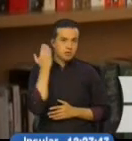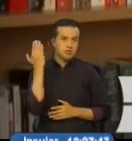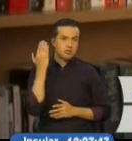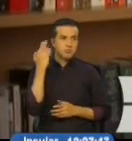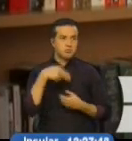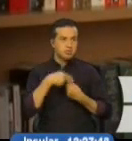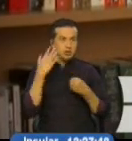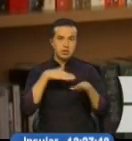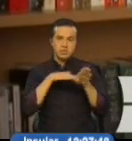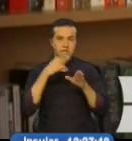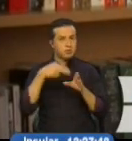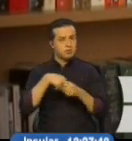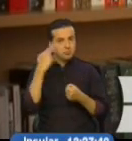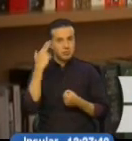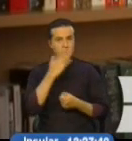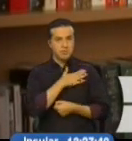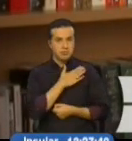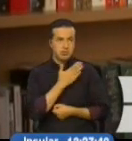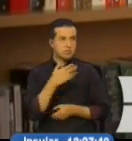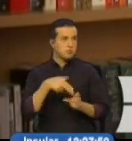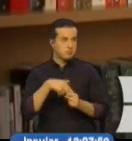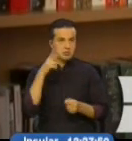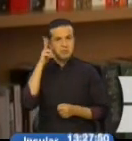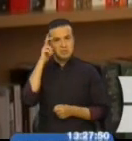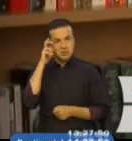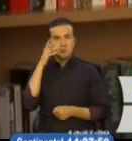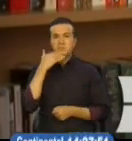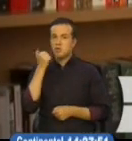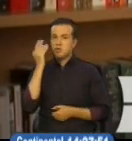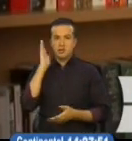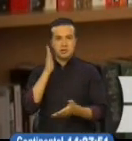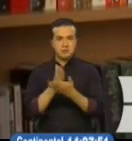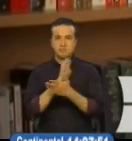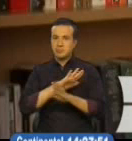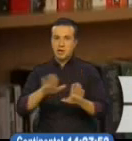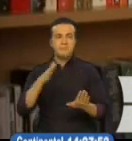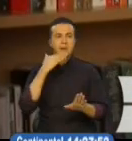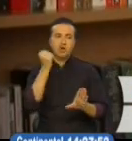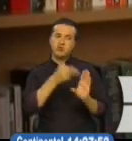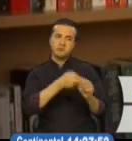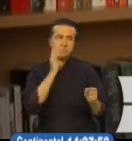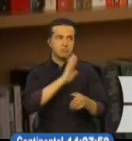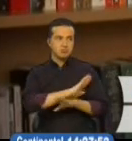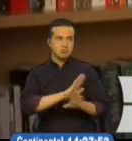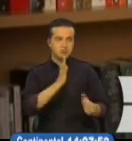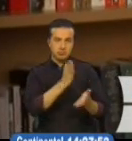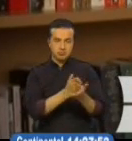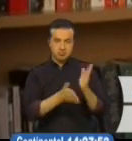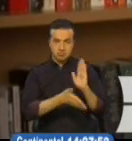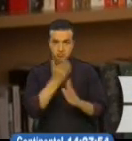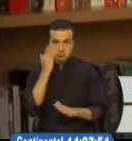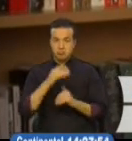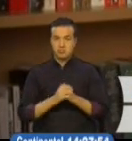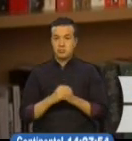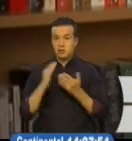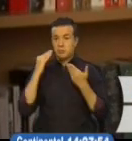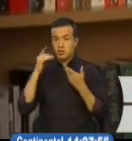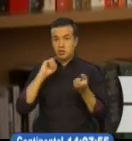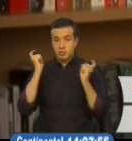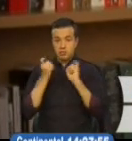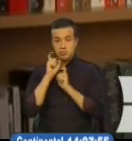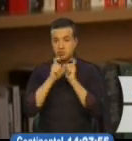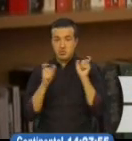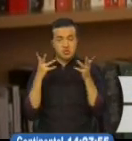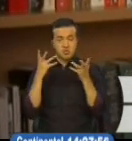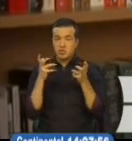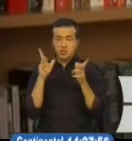perdió respaldo y perdió confianza. Yo diría que es suficiente para marcharse. We are ready. La política ha cambiado. La gente no